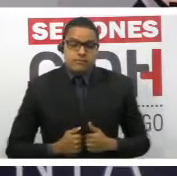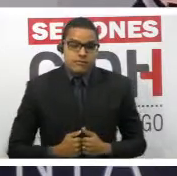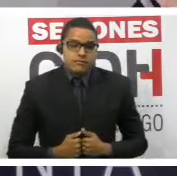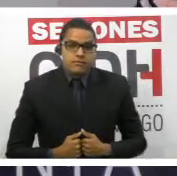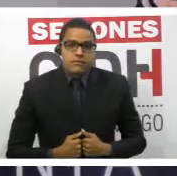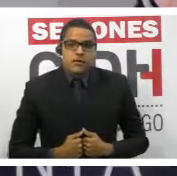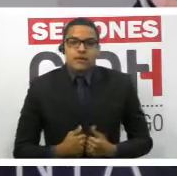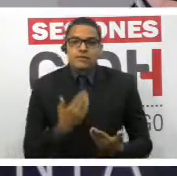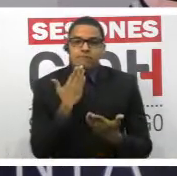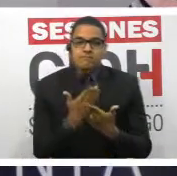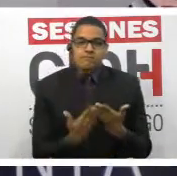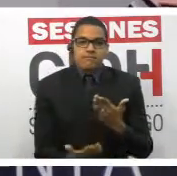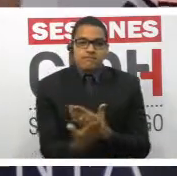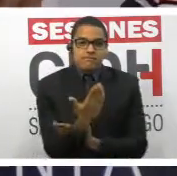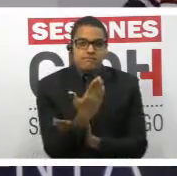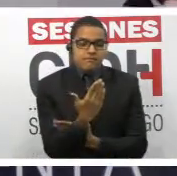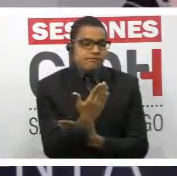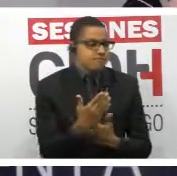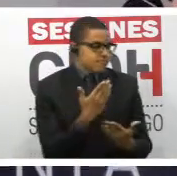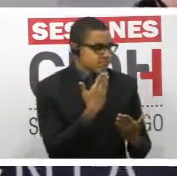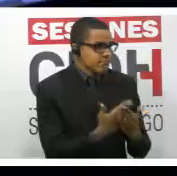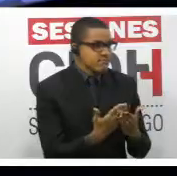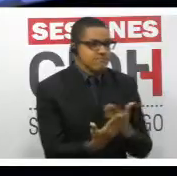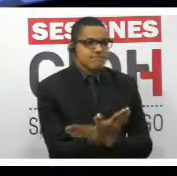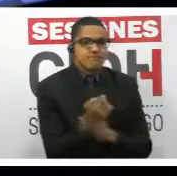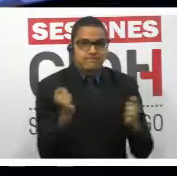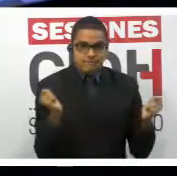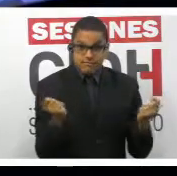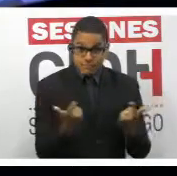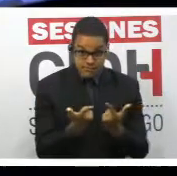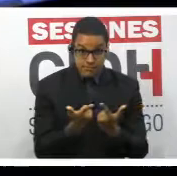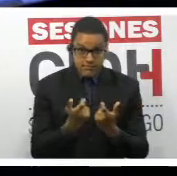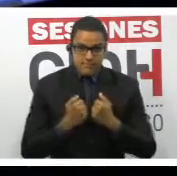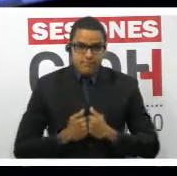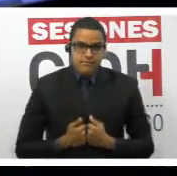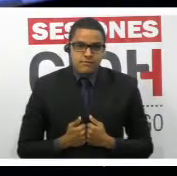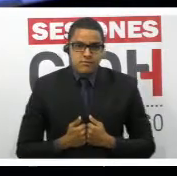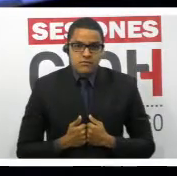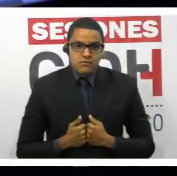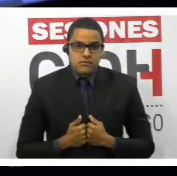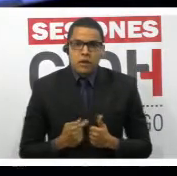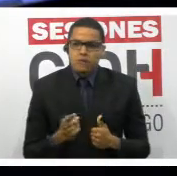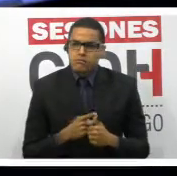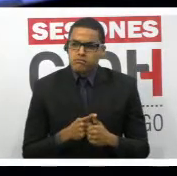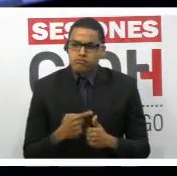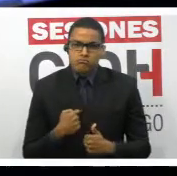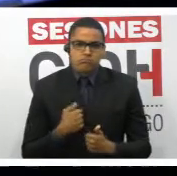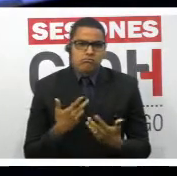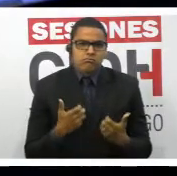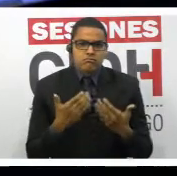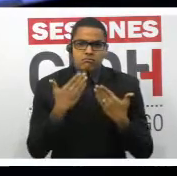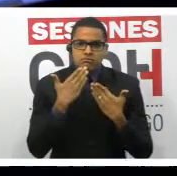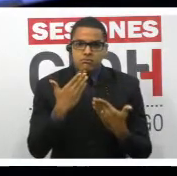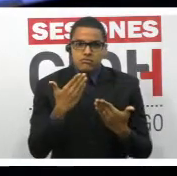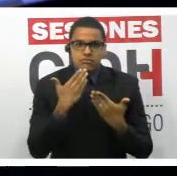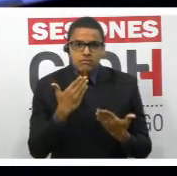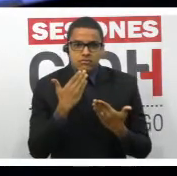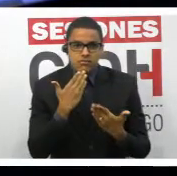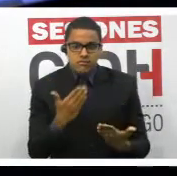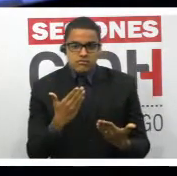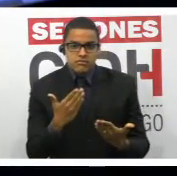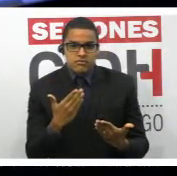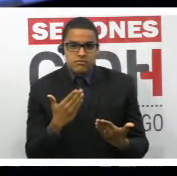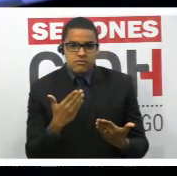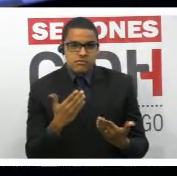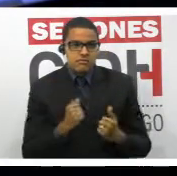buenos días comisionados buenos días a los presentes primero que nada agradecer a la comisión interamericana y a